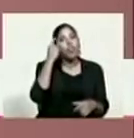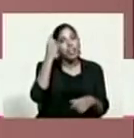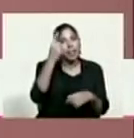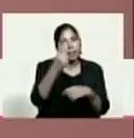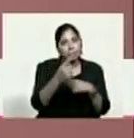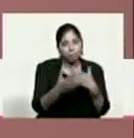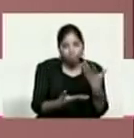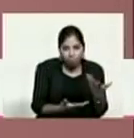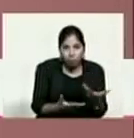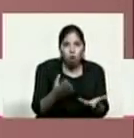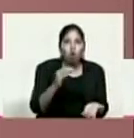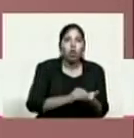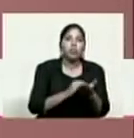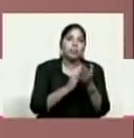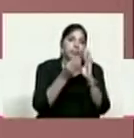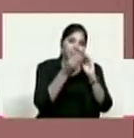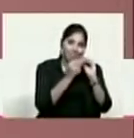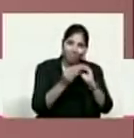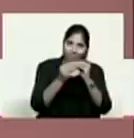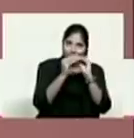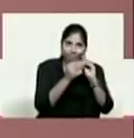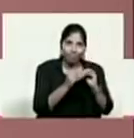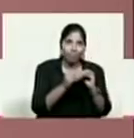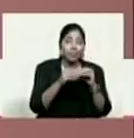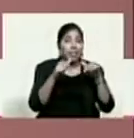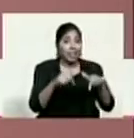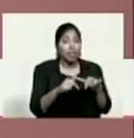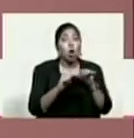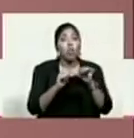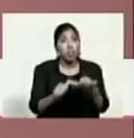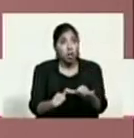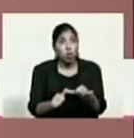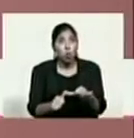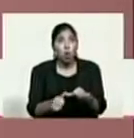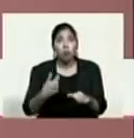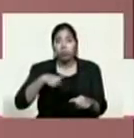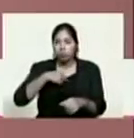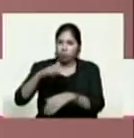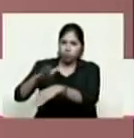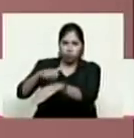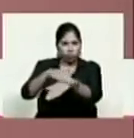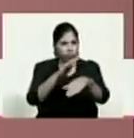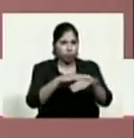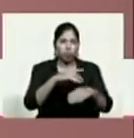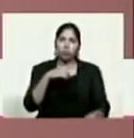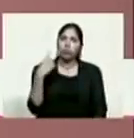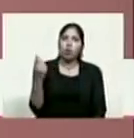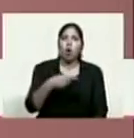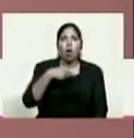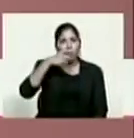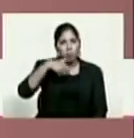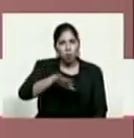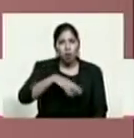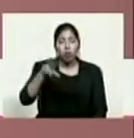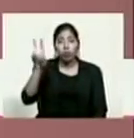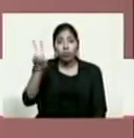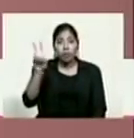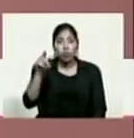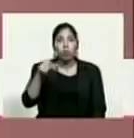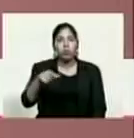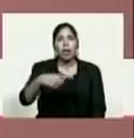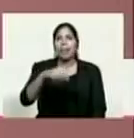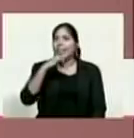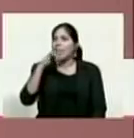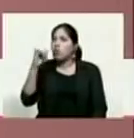la ciudad de Caracas. La guerra eléctrica continúa y alertamos a todo el pueblo de Venezuela para que esté atento, para que